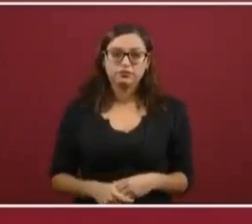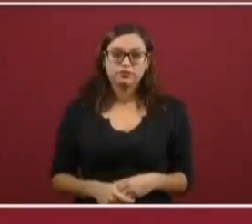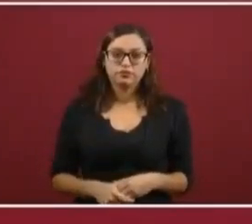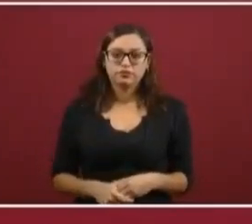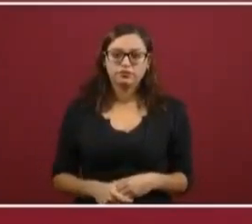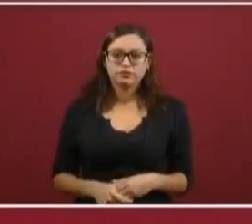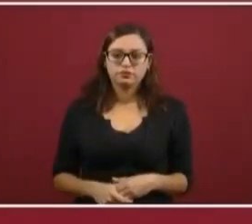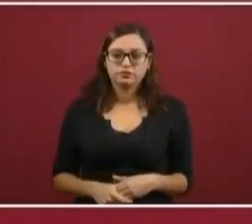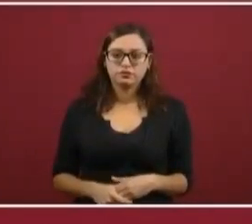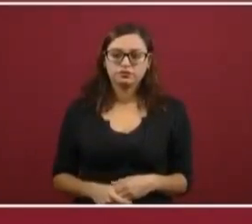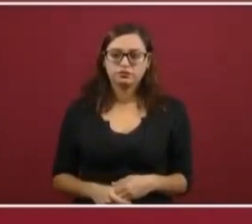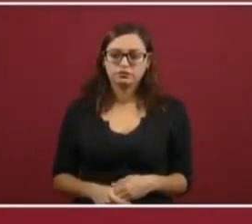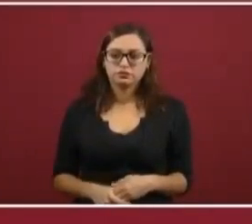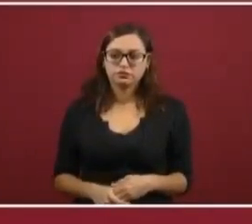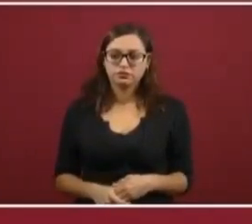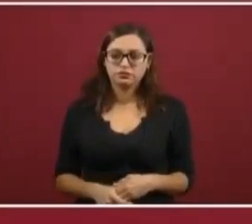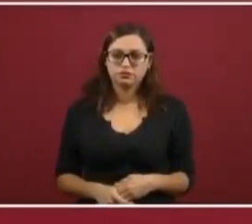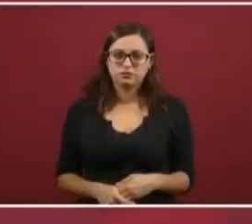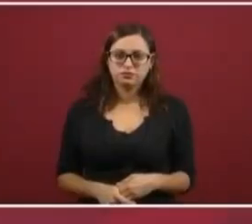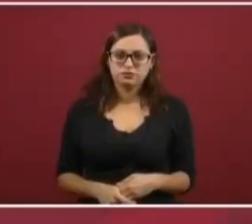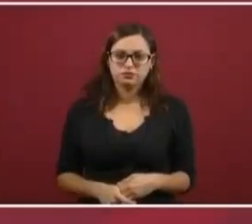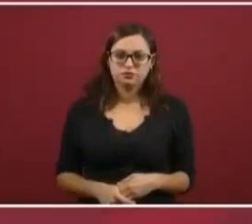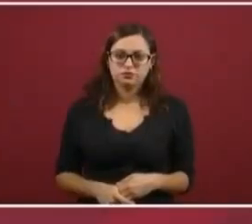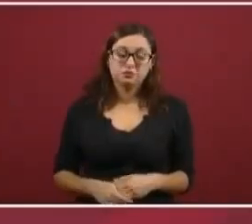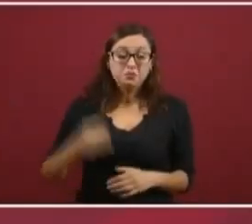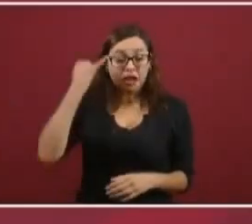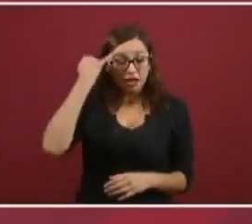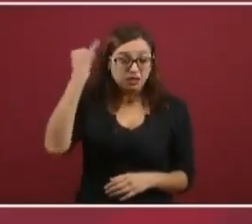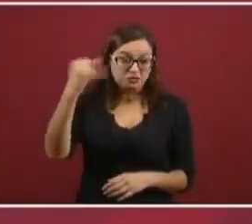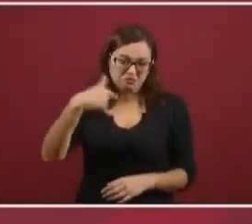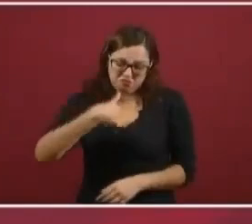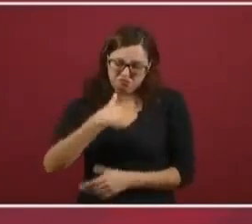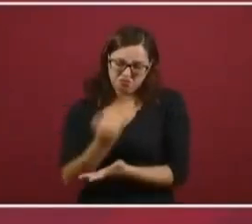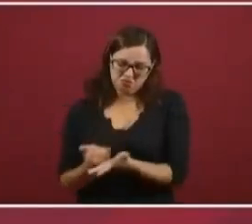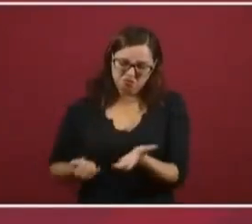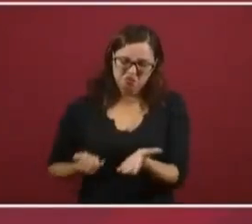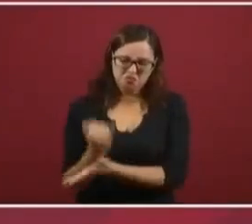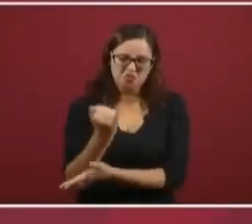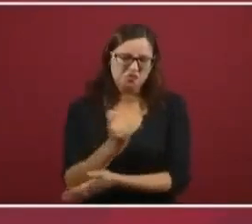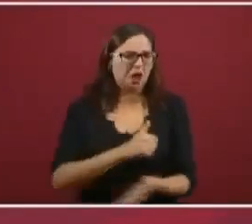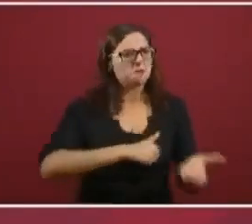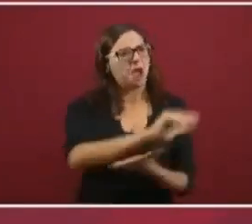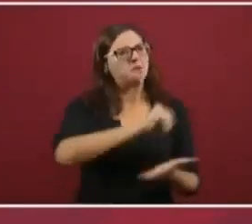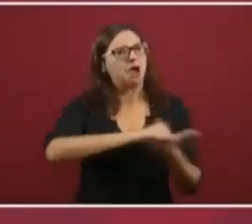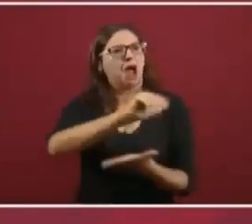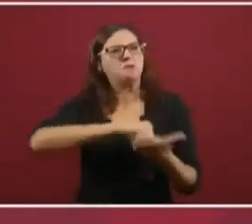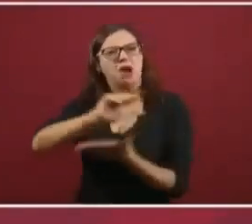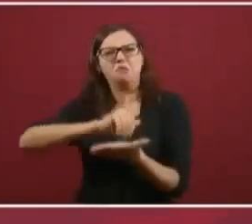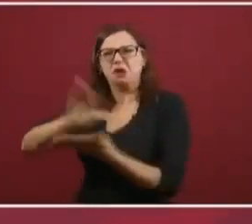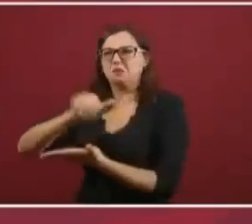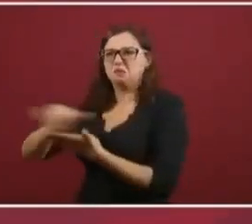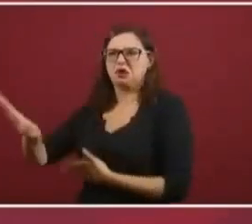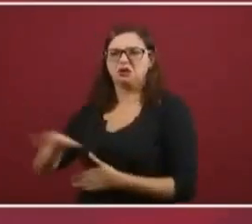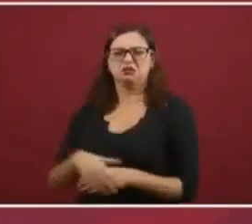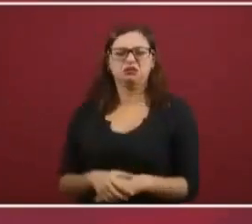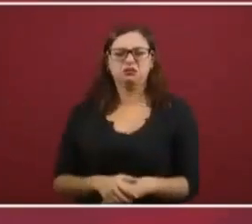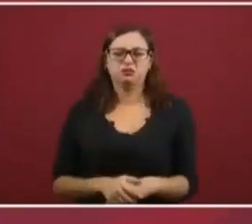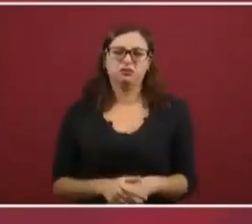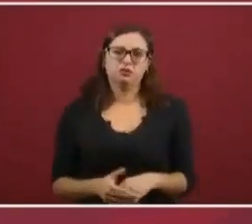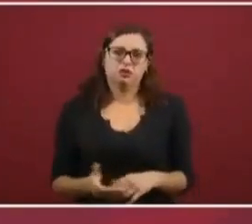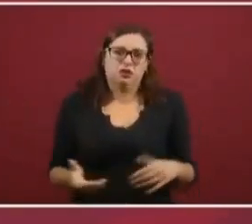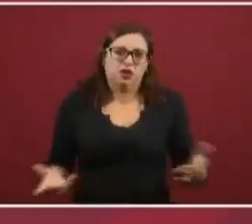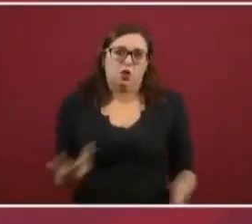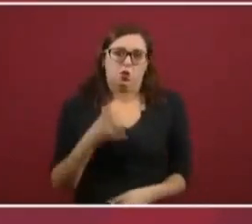despedir como lo hacían a ver quedan sin